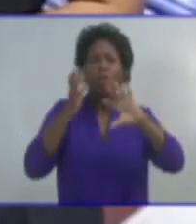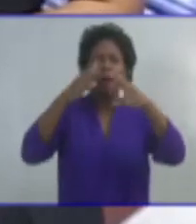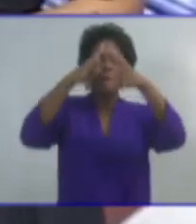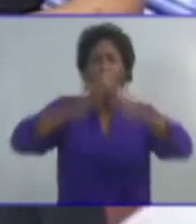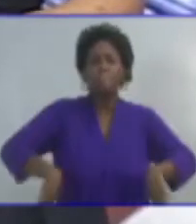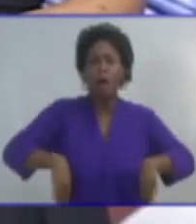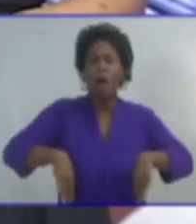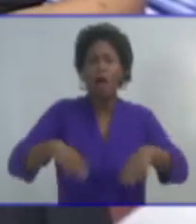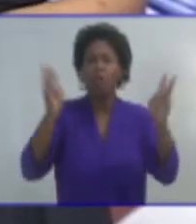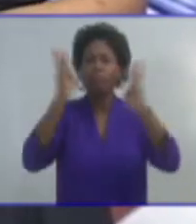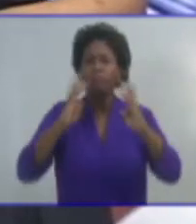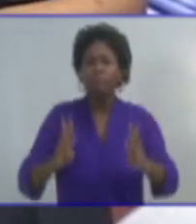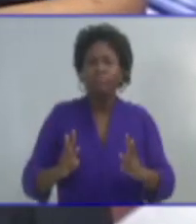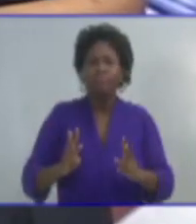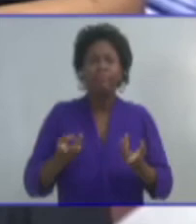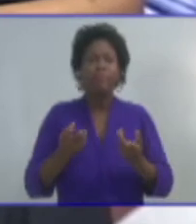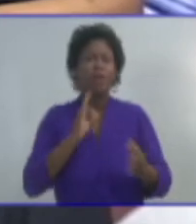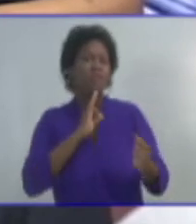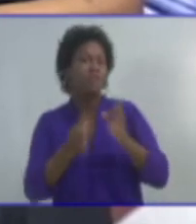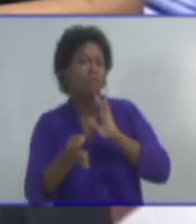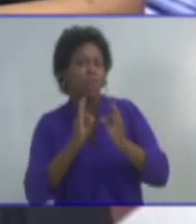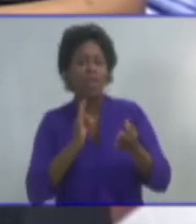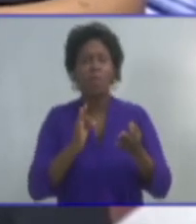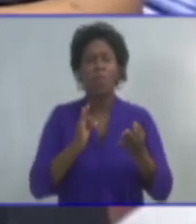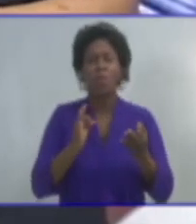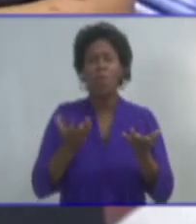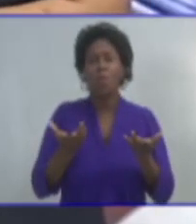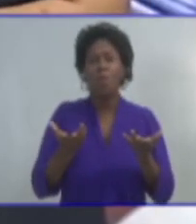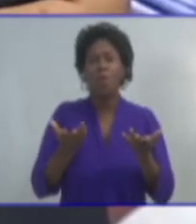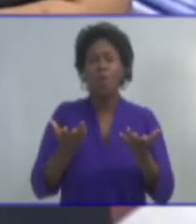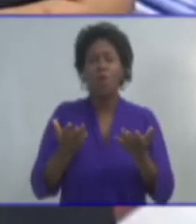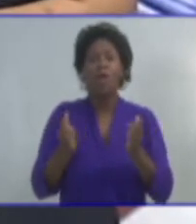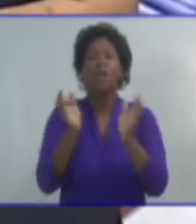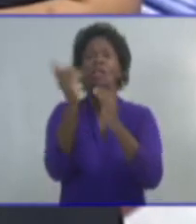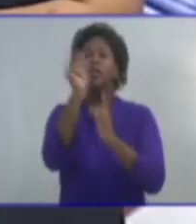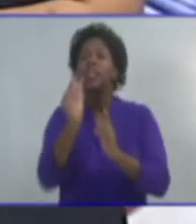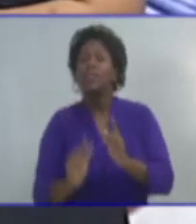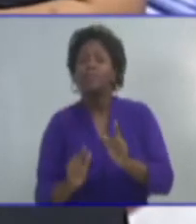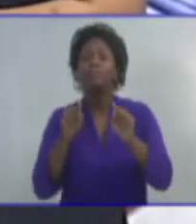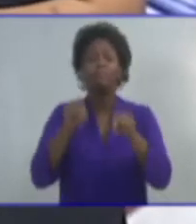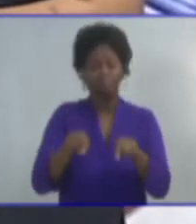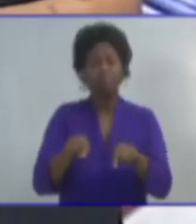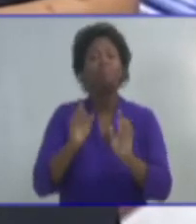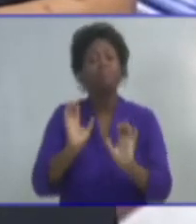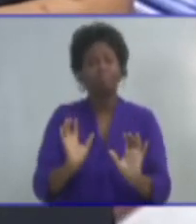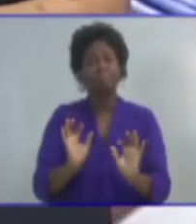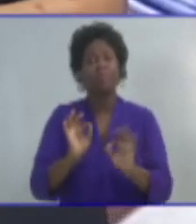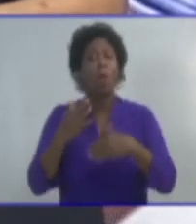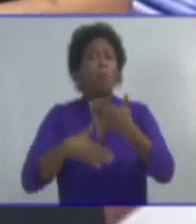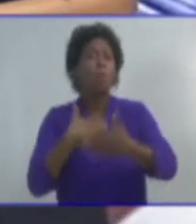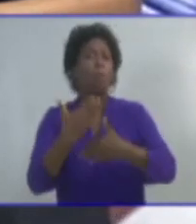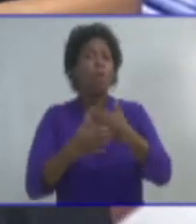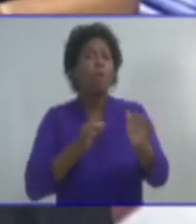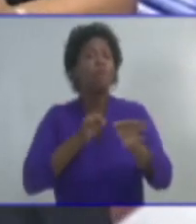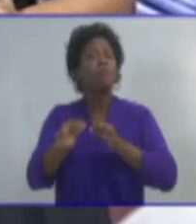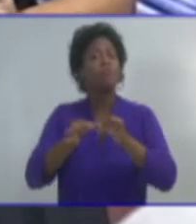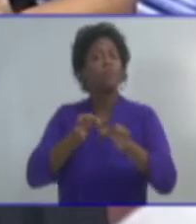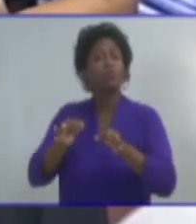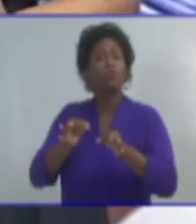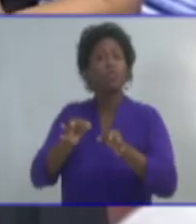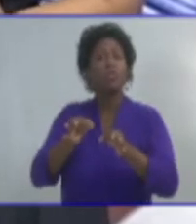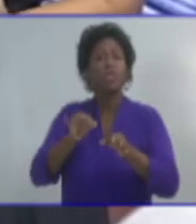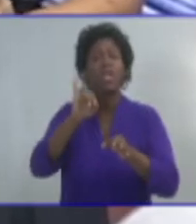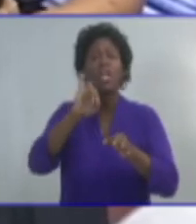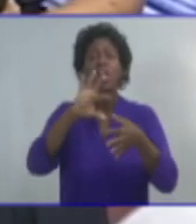las aplicaciones de Facebook, WhatsApp y de Instagram. Así mismo es, solo puede funcionar Google